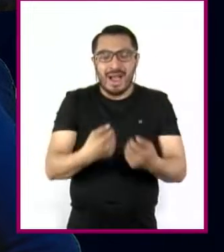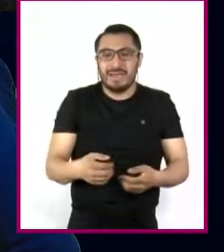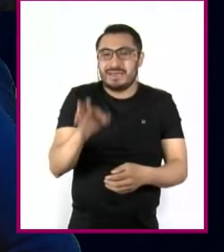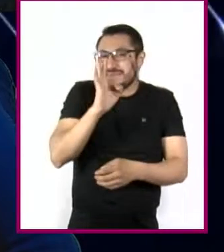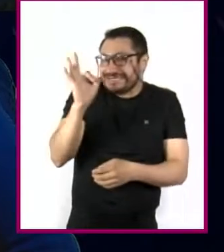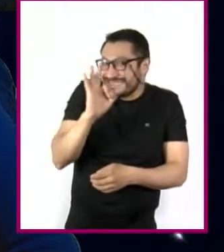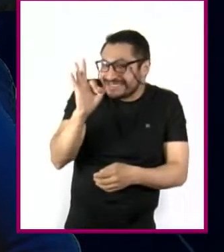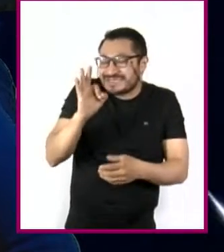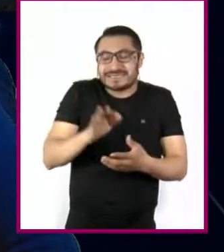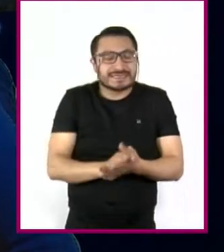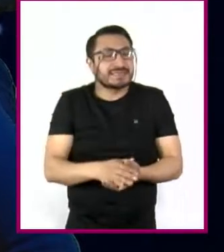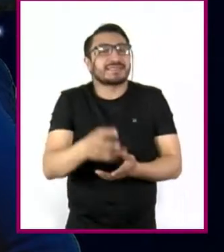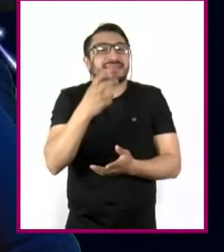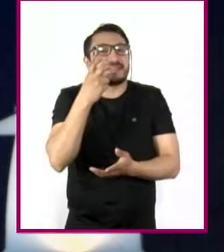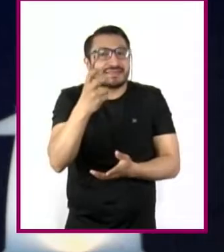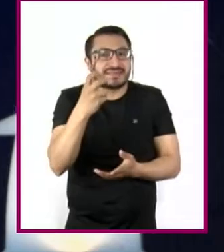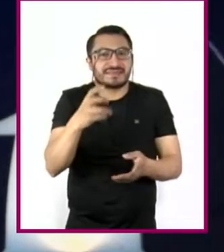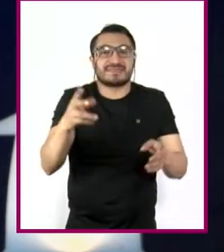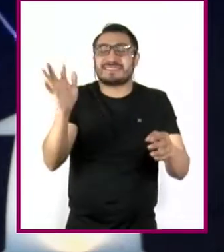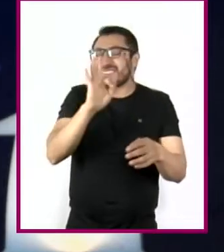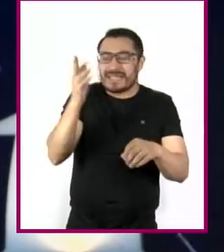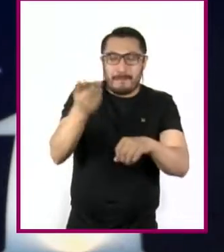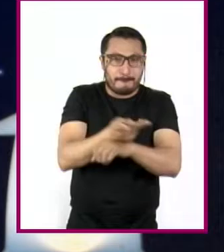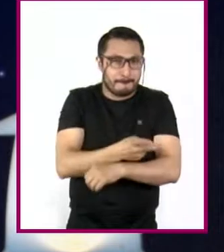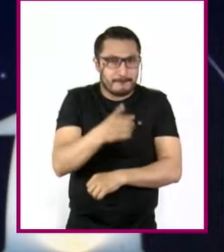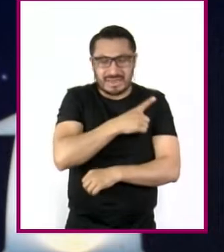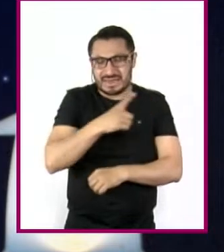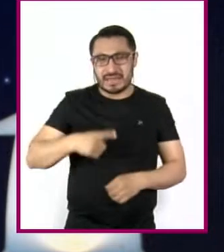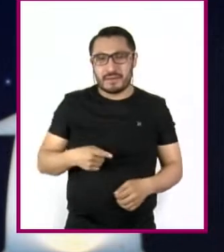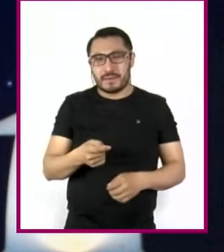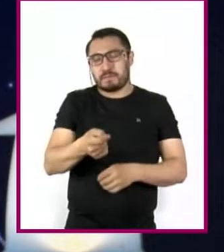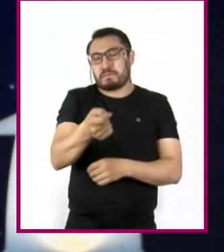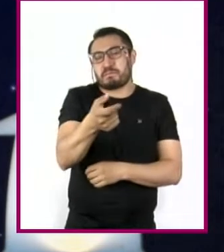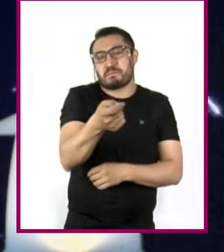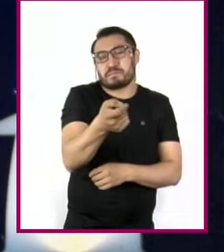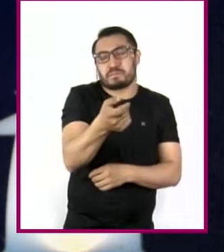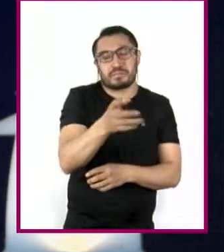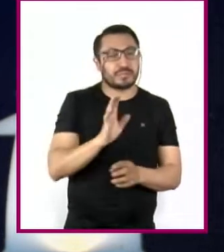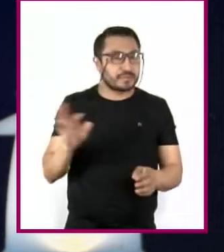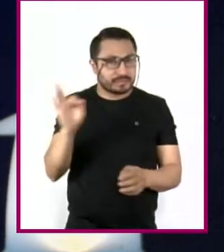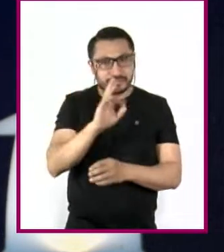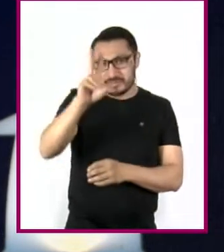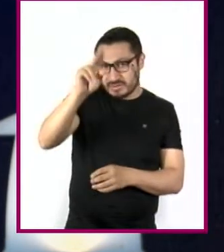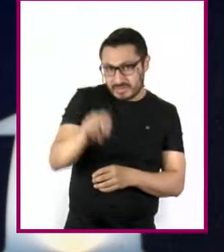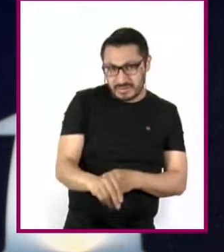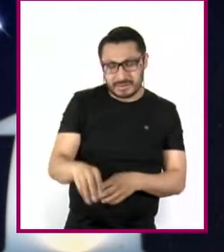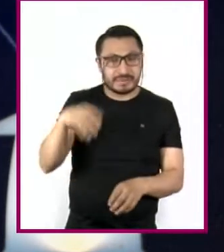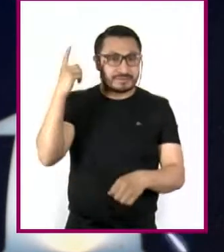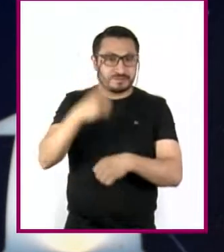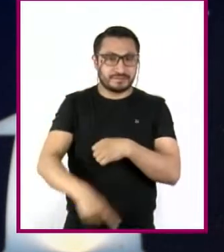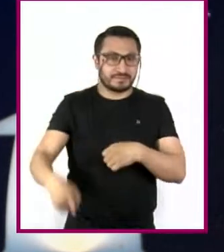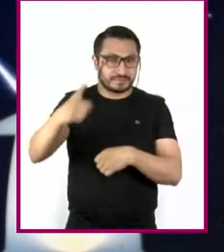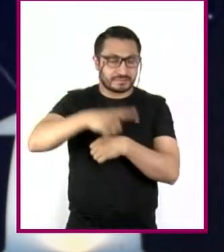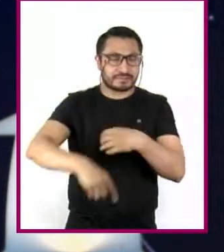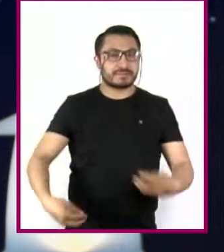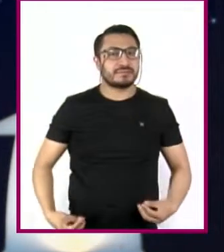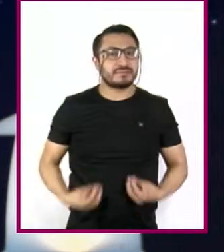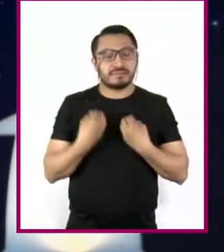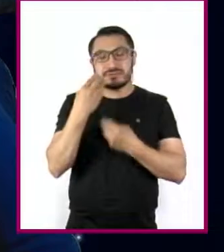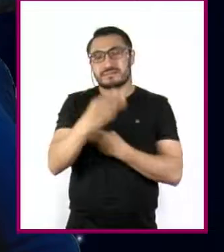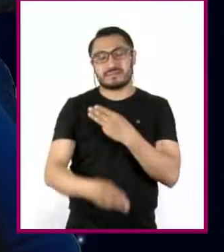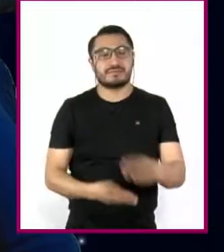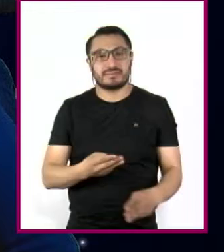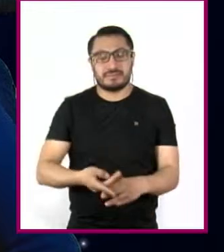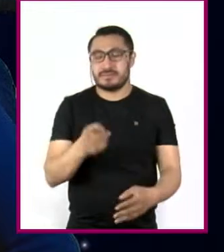¿eh? Aunque eso sí, si ocurre, debe pasar en muy poca cantidad. De lo contrario, sería muy dañino para la vida en el planeta, ¿no